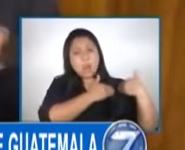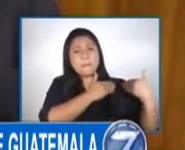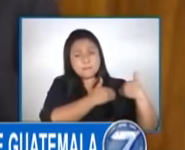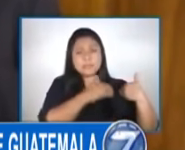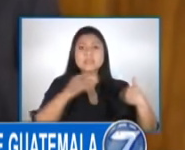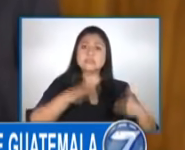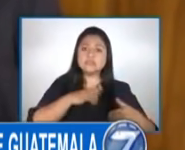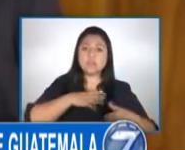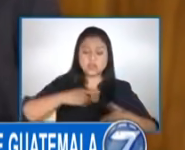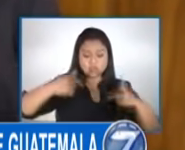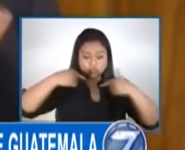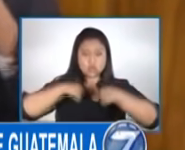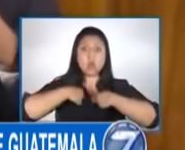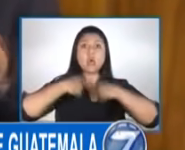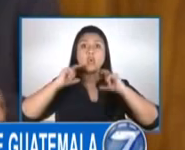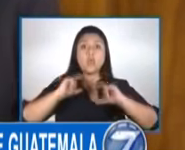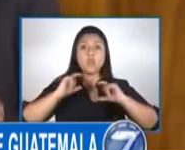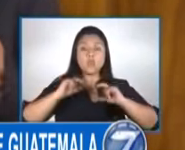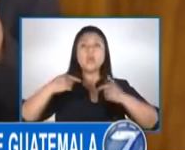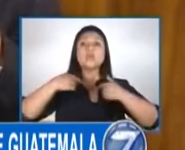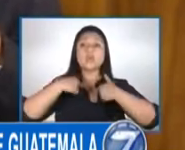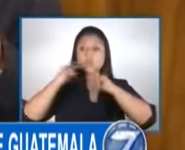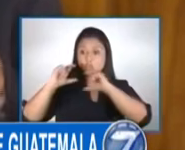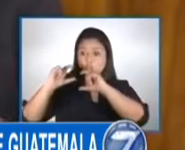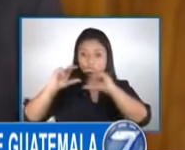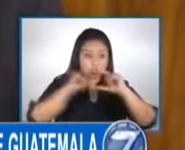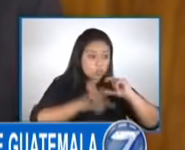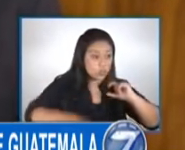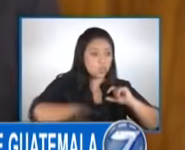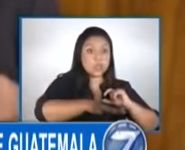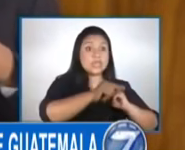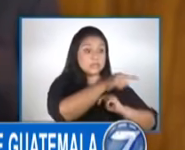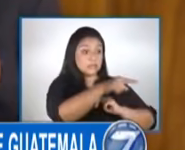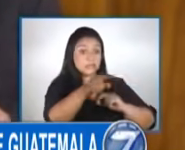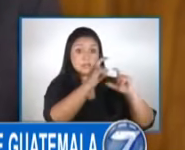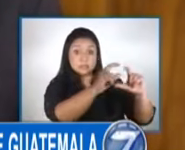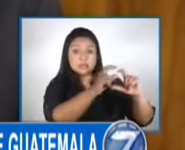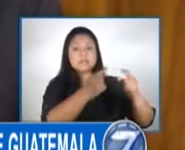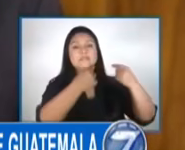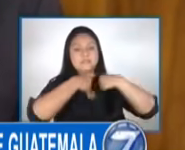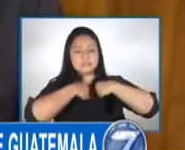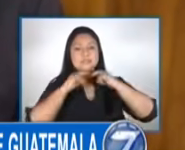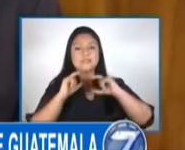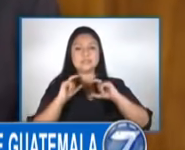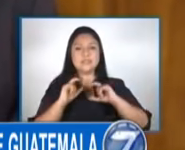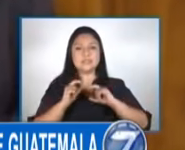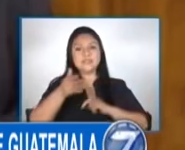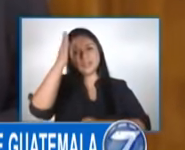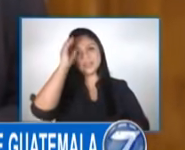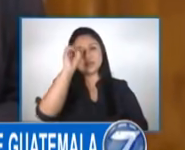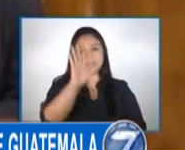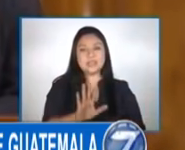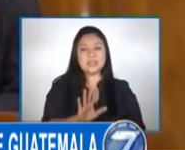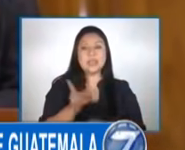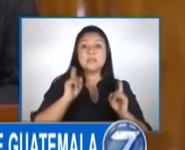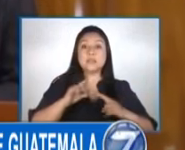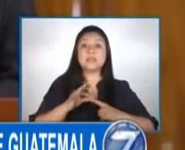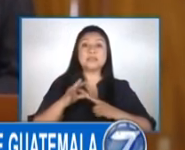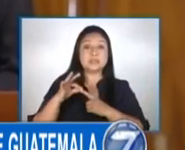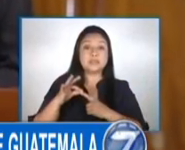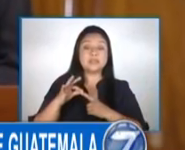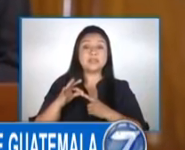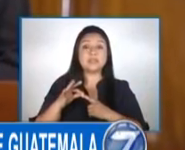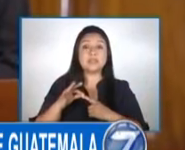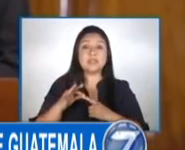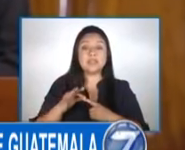tenemos de si yo me cuido, cuido a los demás, y si los demás se cuidan, me cuidan a mí. Que Dios les bendiga, pero